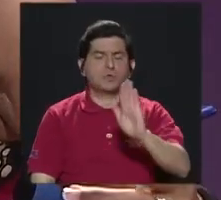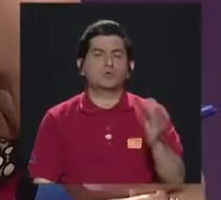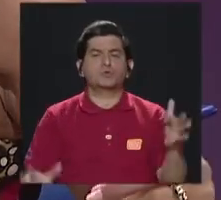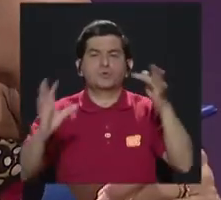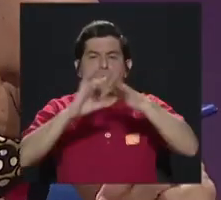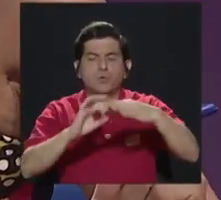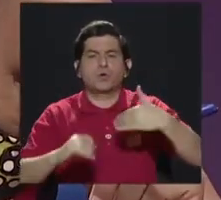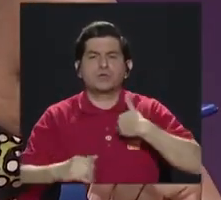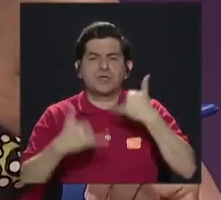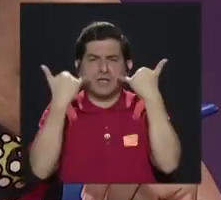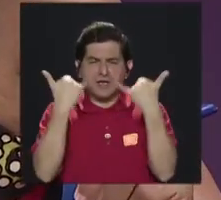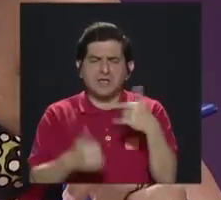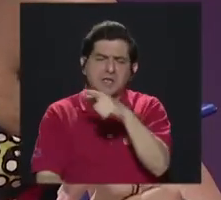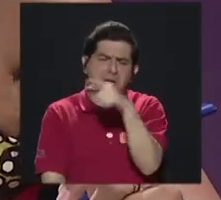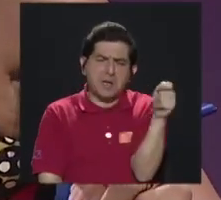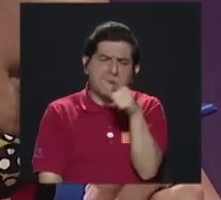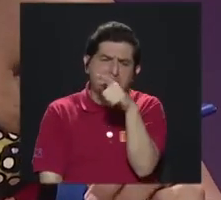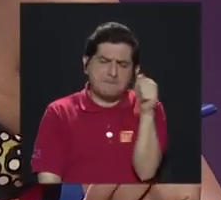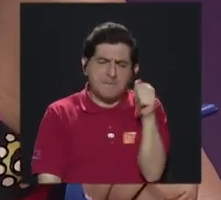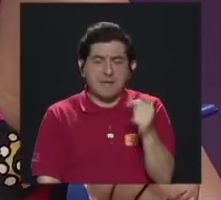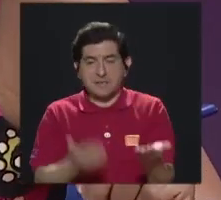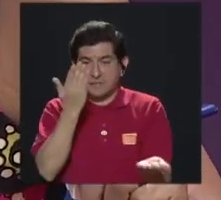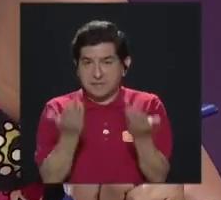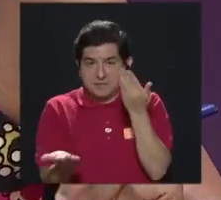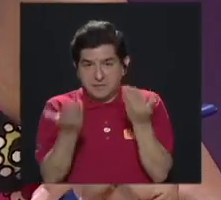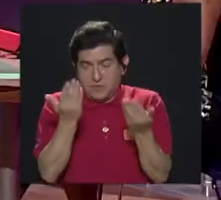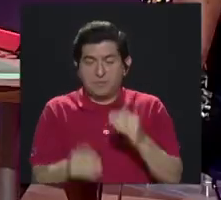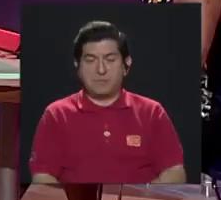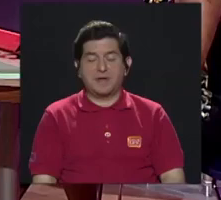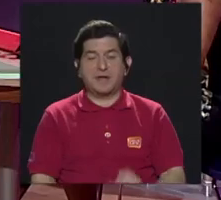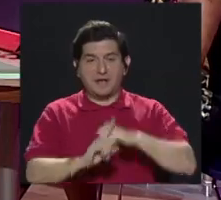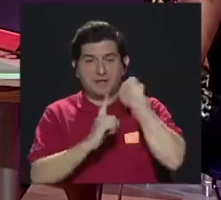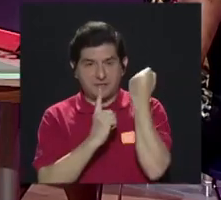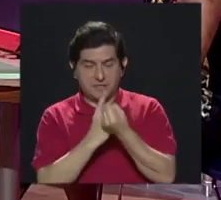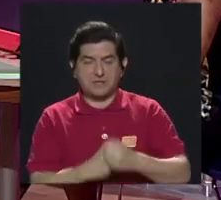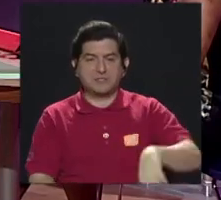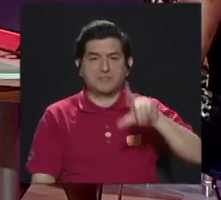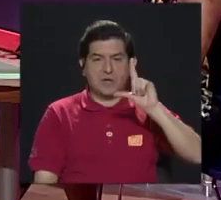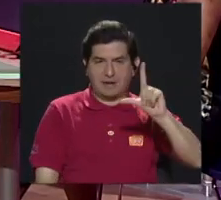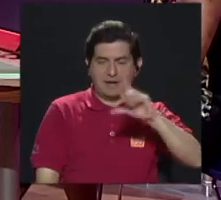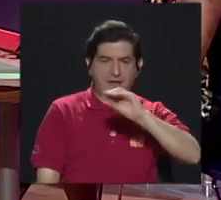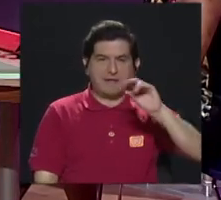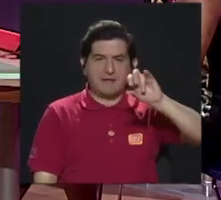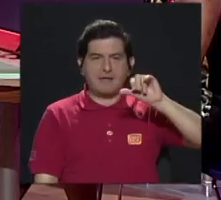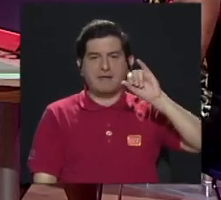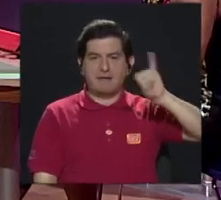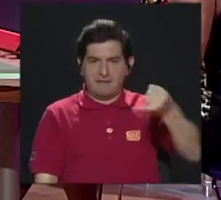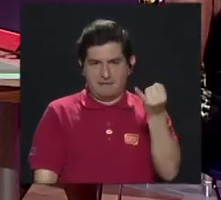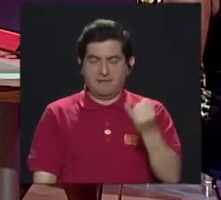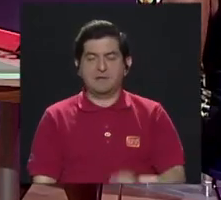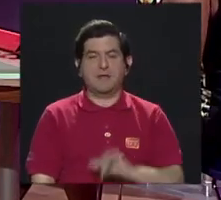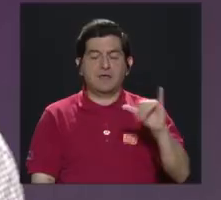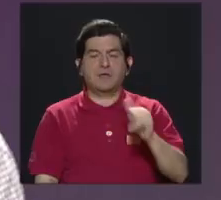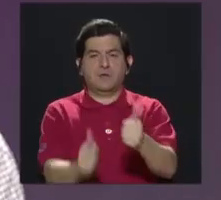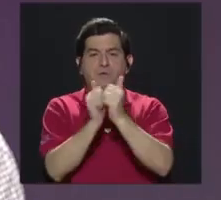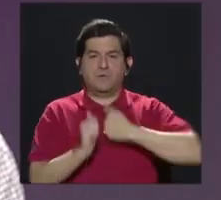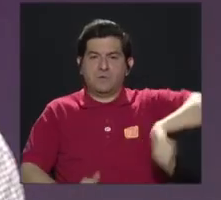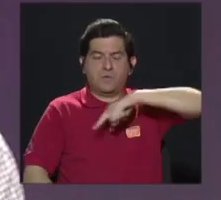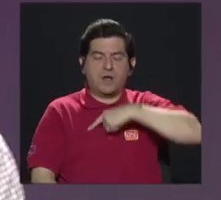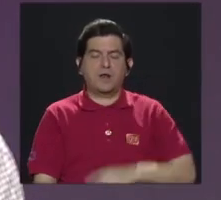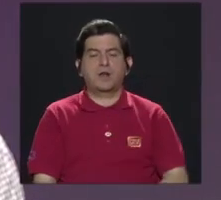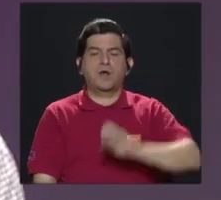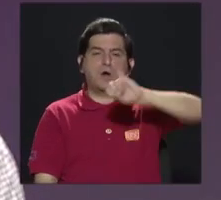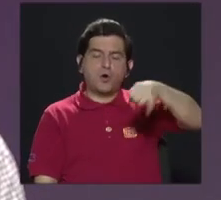unión tiene ya unos meses más que el de Lalay y Yasmín. Y también nos acompaña José